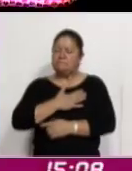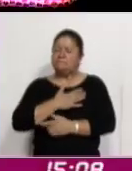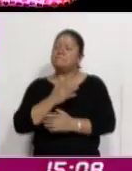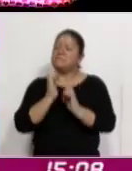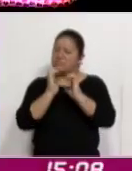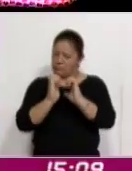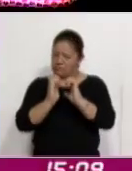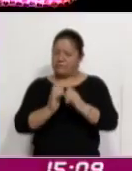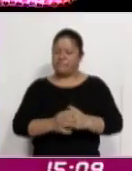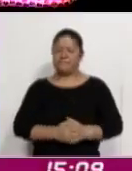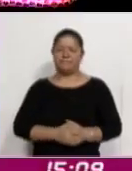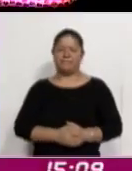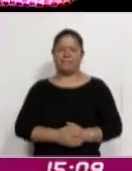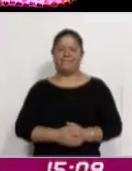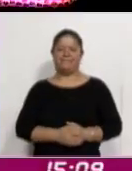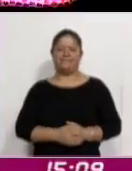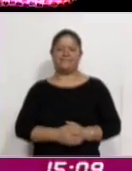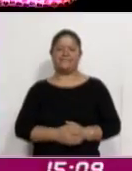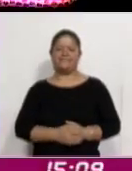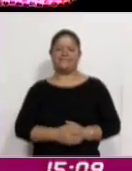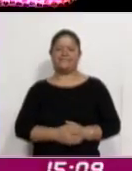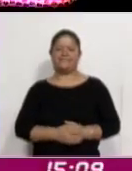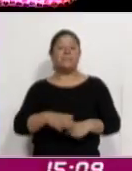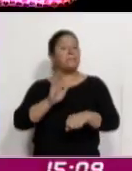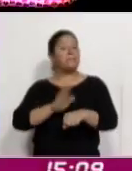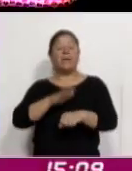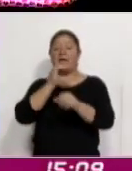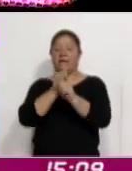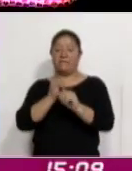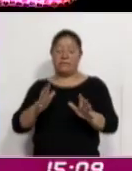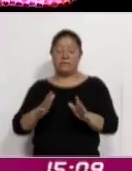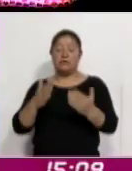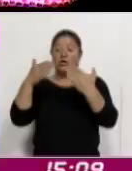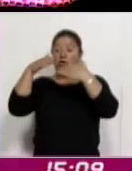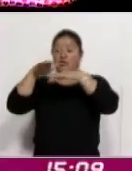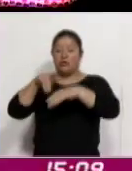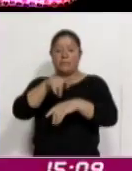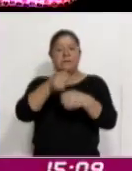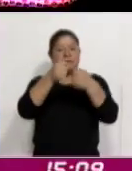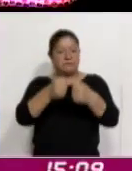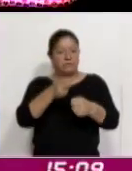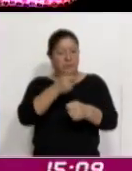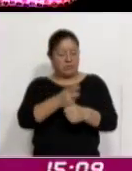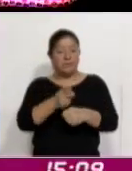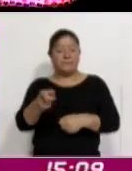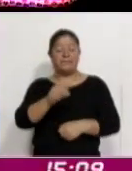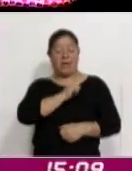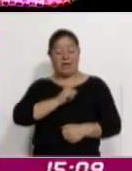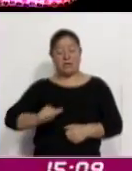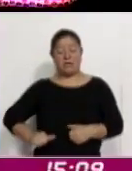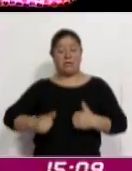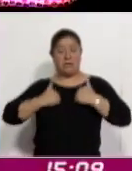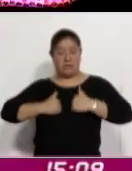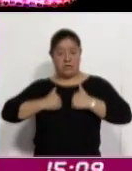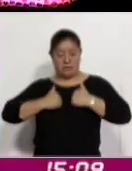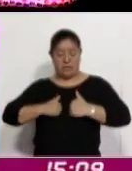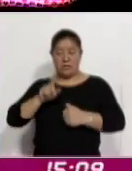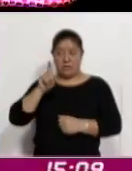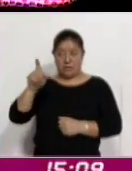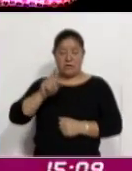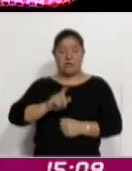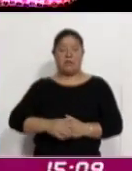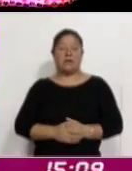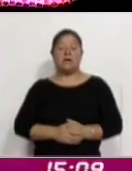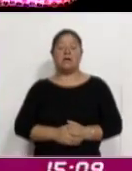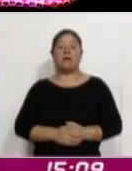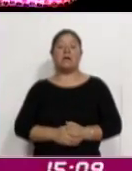información. Y bueno, en más información relacionada con la seguridad, el Ayuntamiento de Chautempan implementó